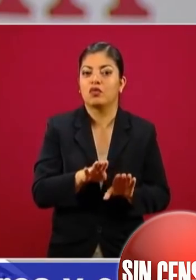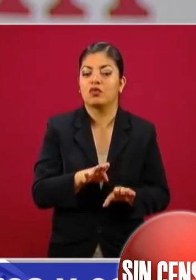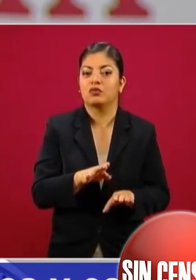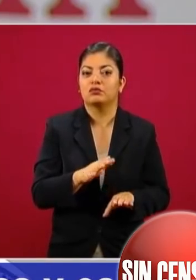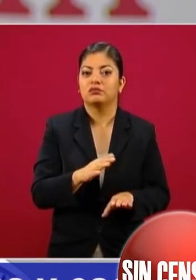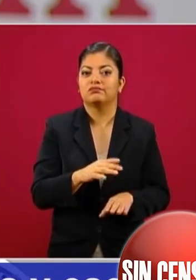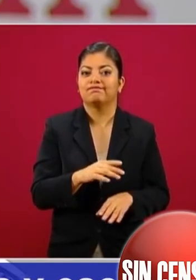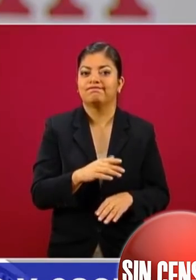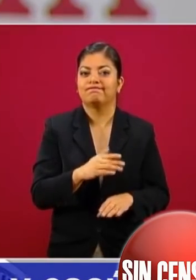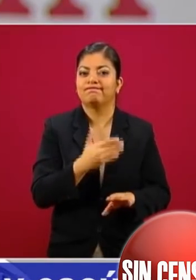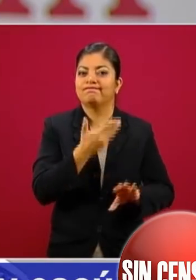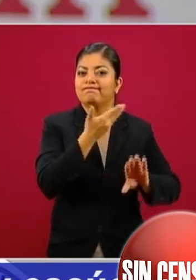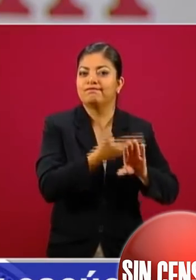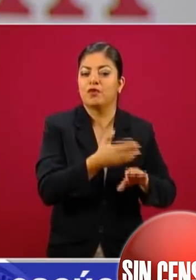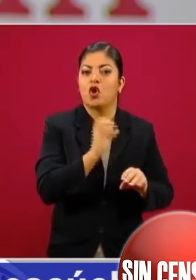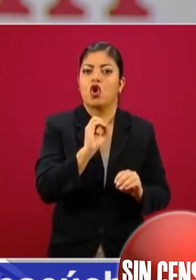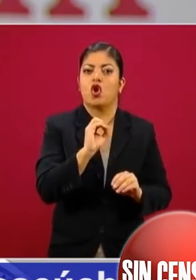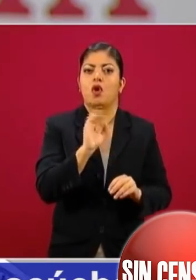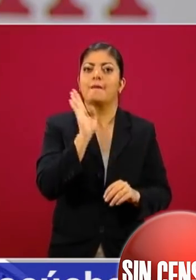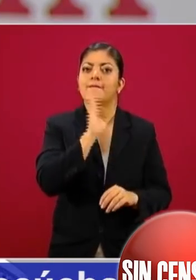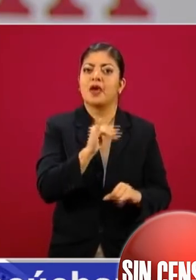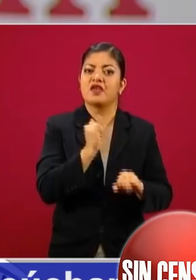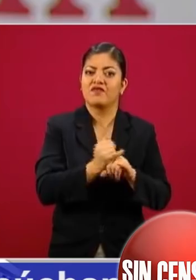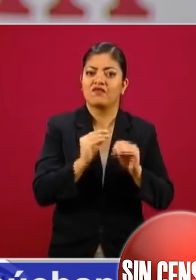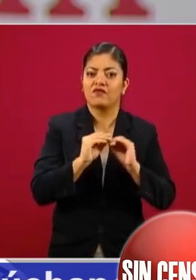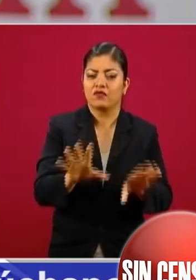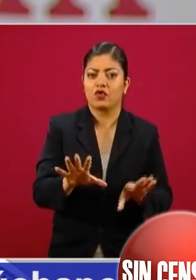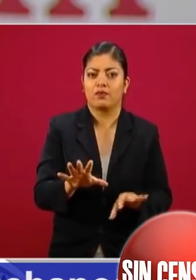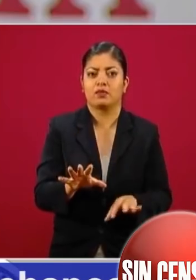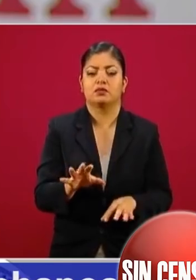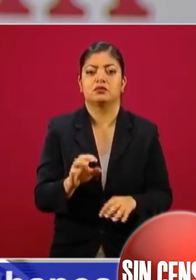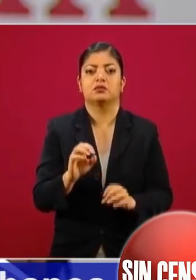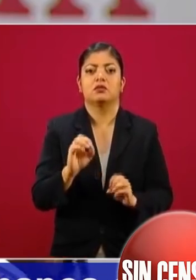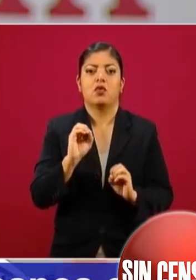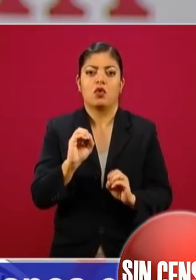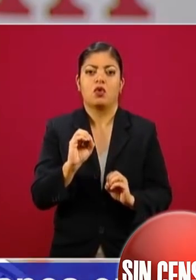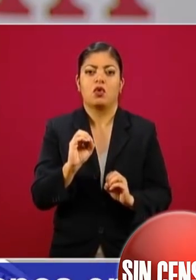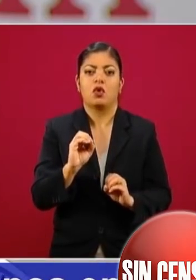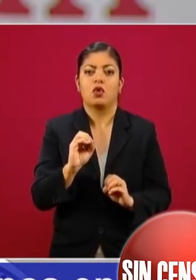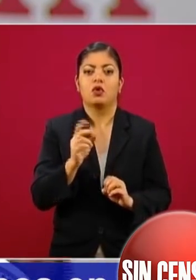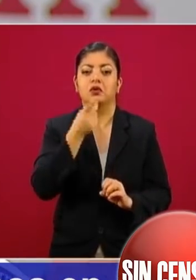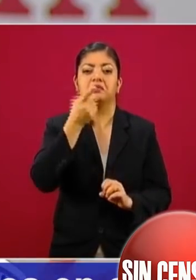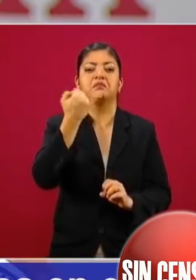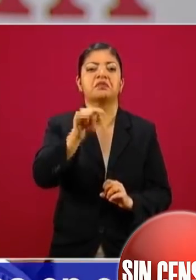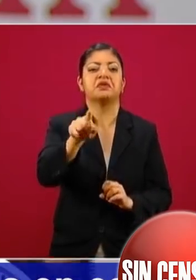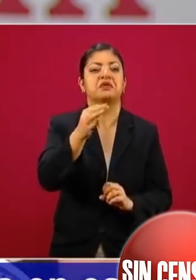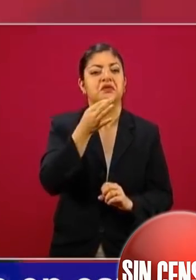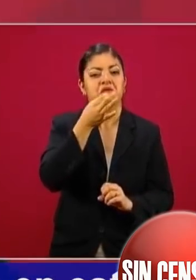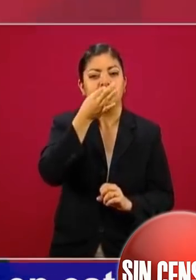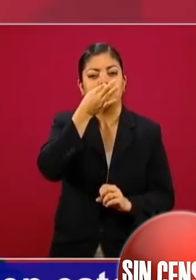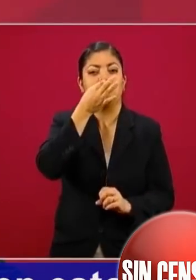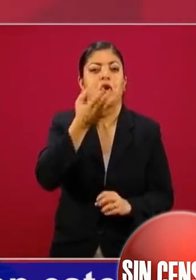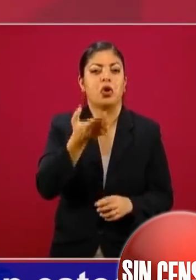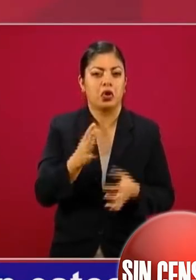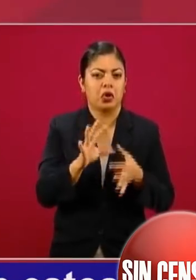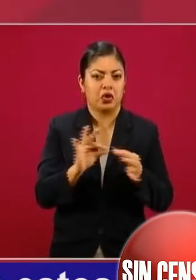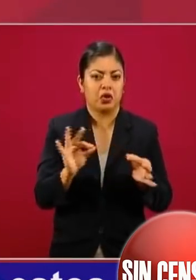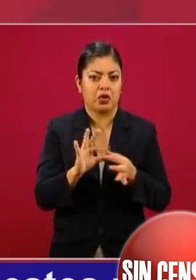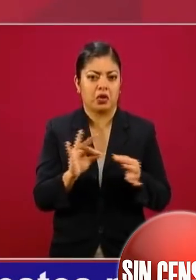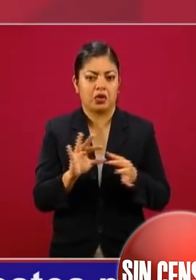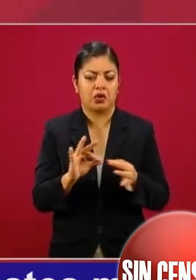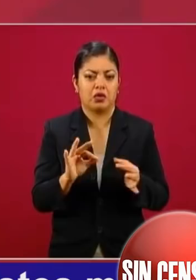planteada como un elemento de desinformación, esta idea de se conforman con poco porque